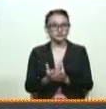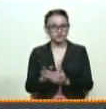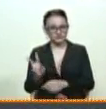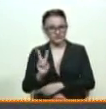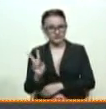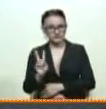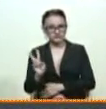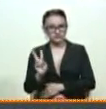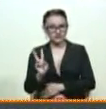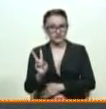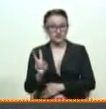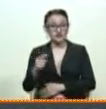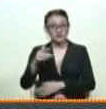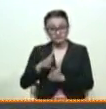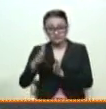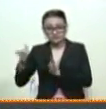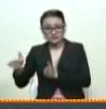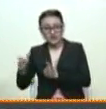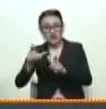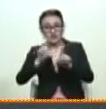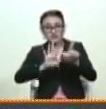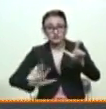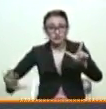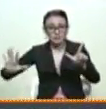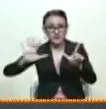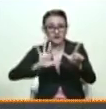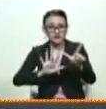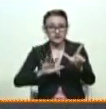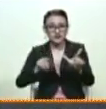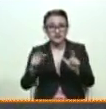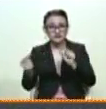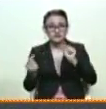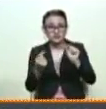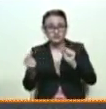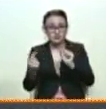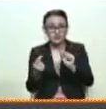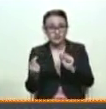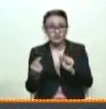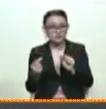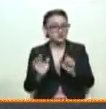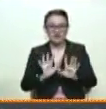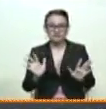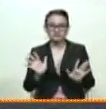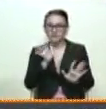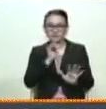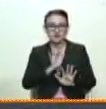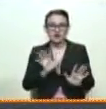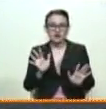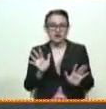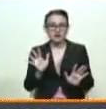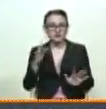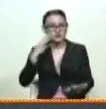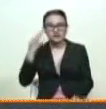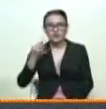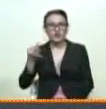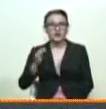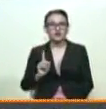Venezuela, nuestros vecinos de Latinoamérica, ese discurso se agotó, nadie lo